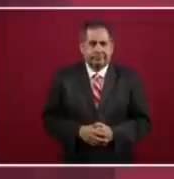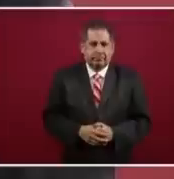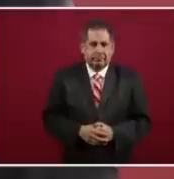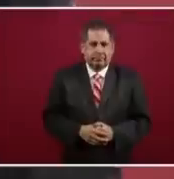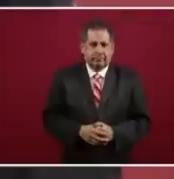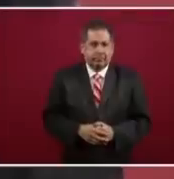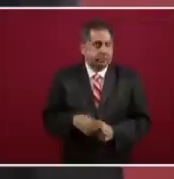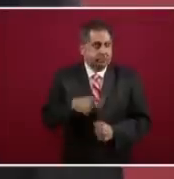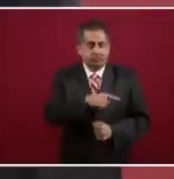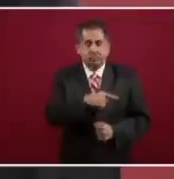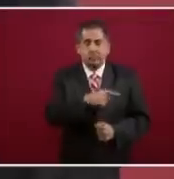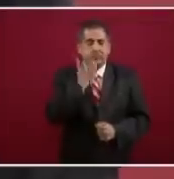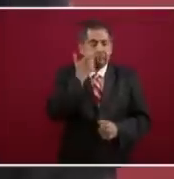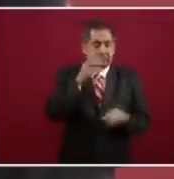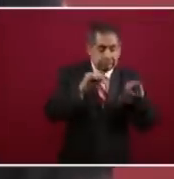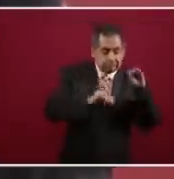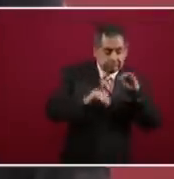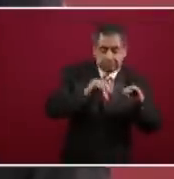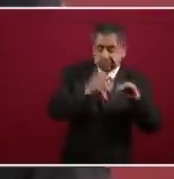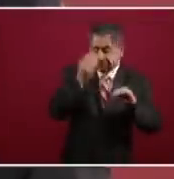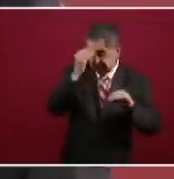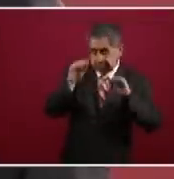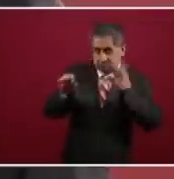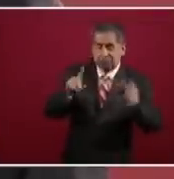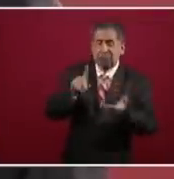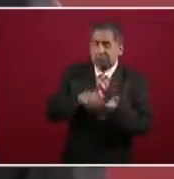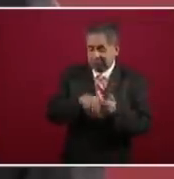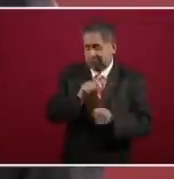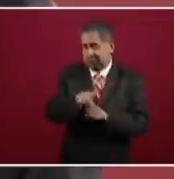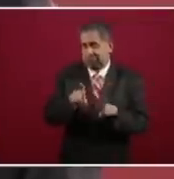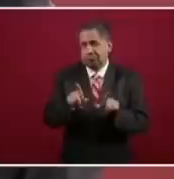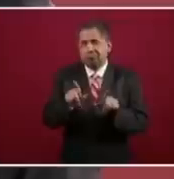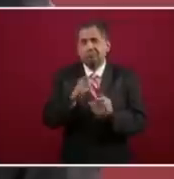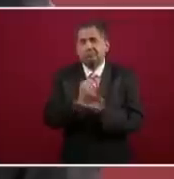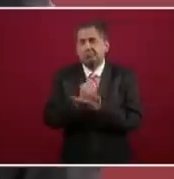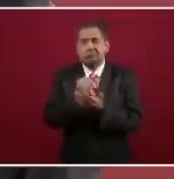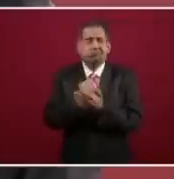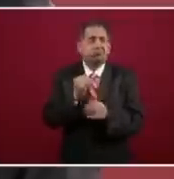porque hay manipulación también en las redes